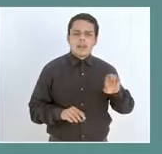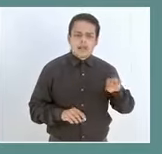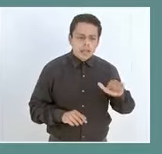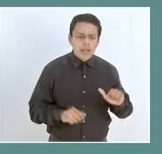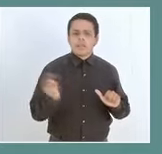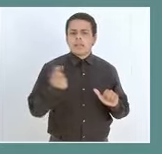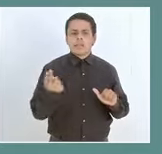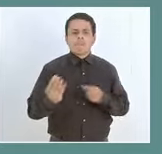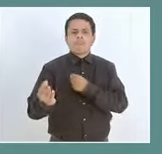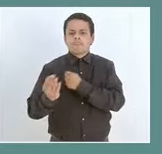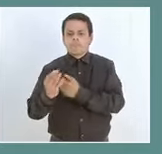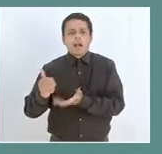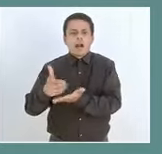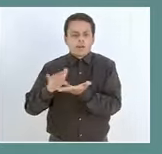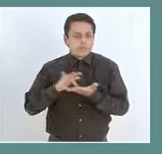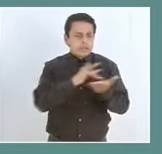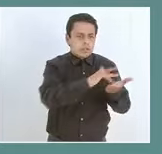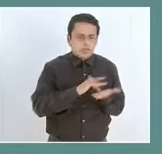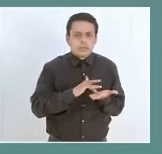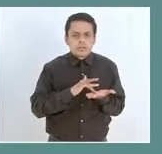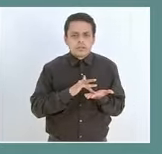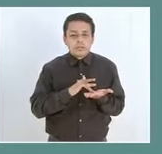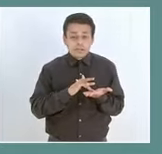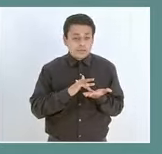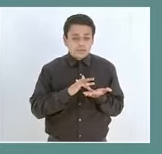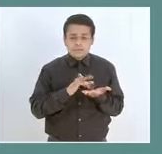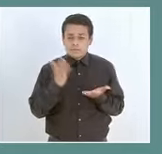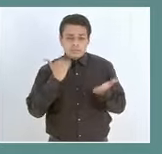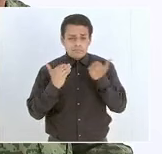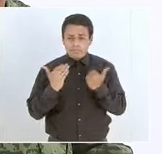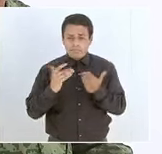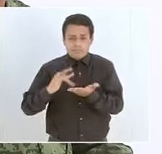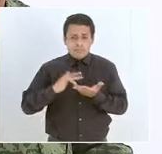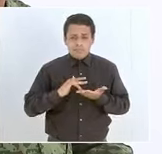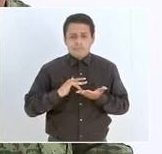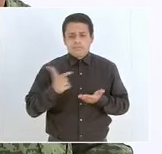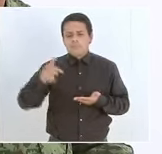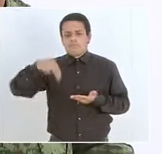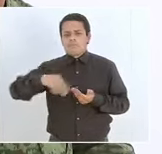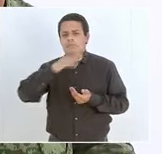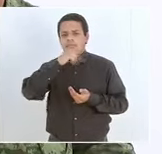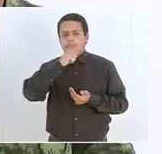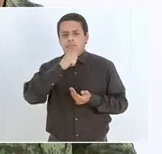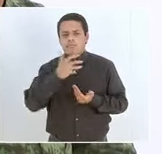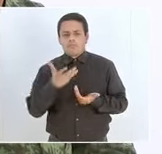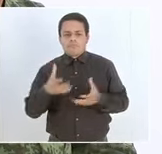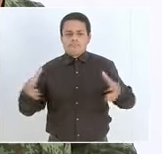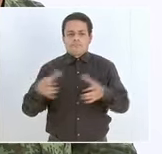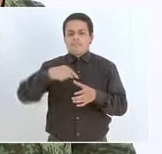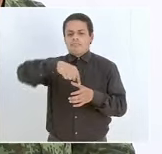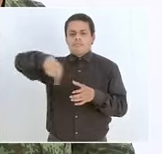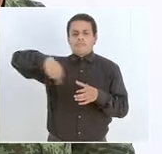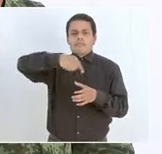iba a terminar esta institución como